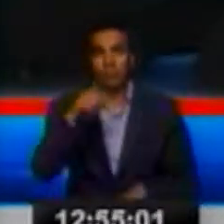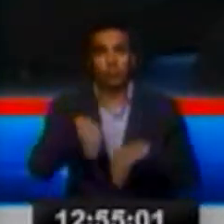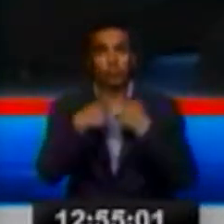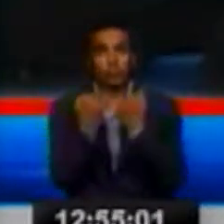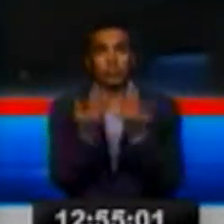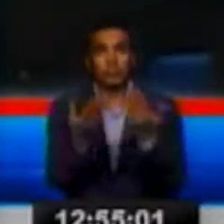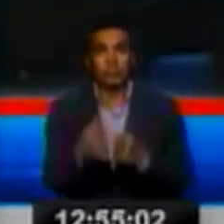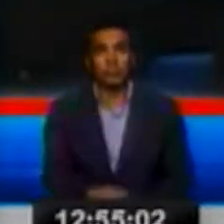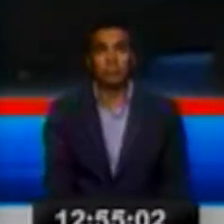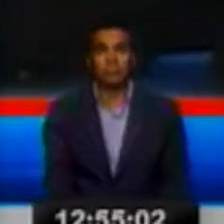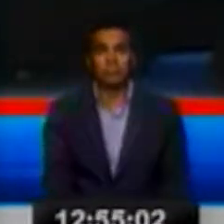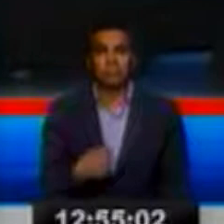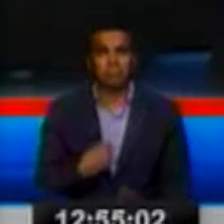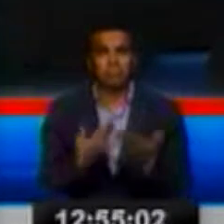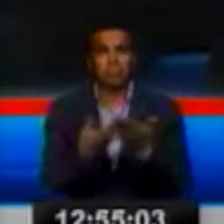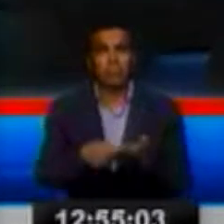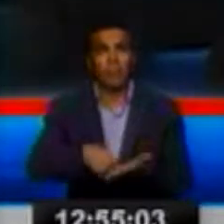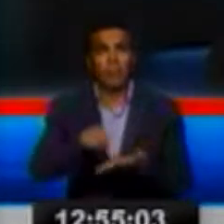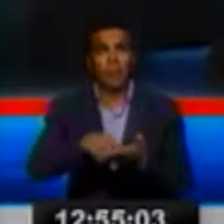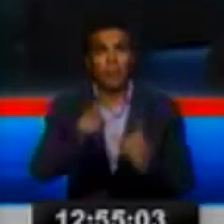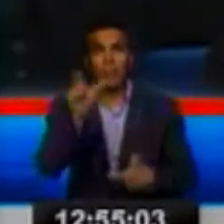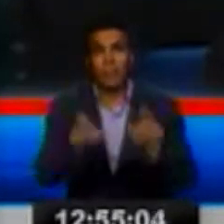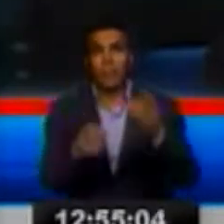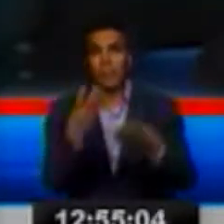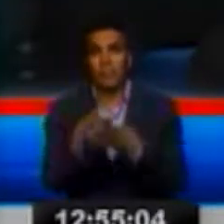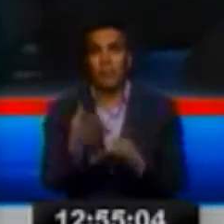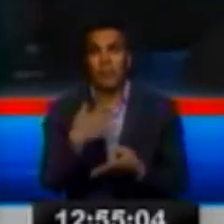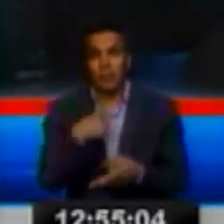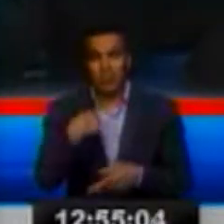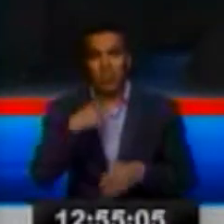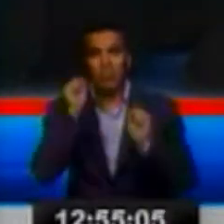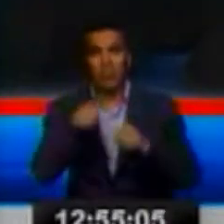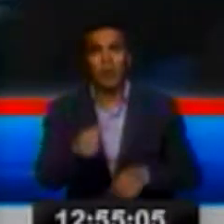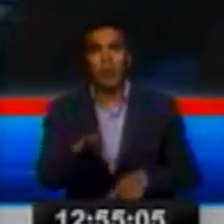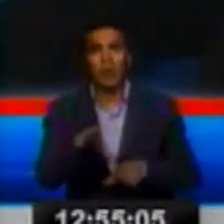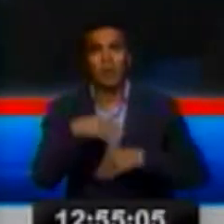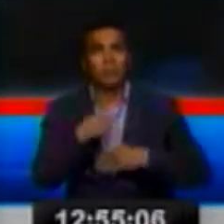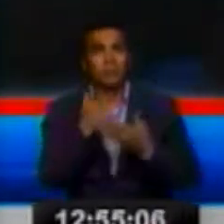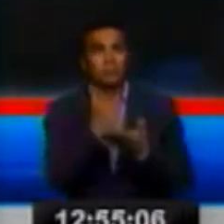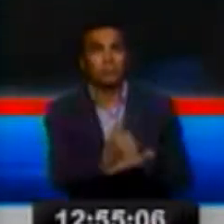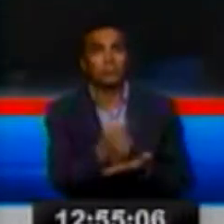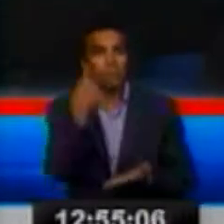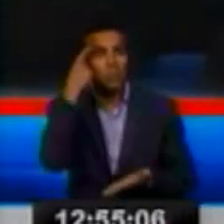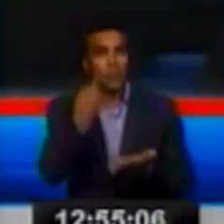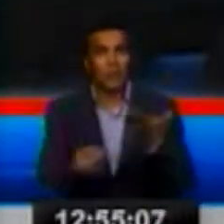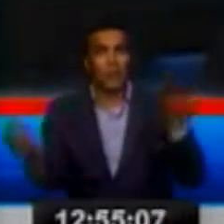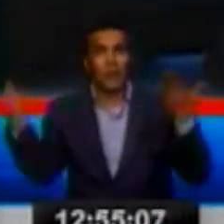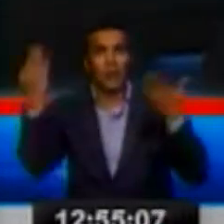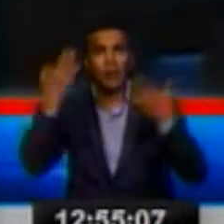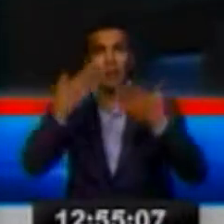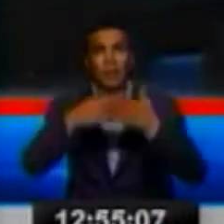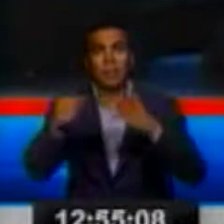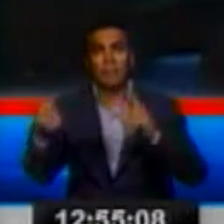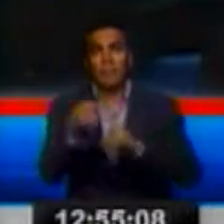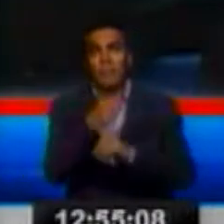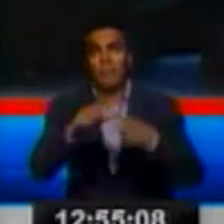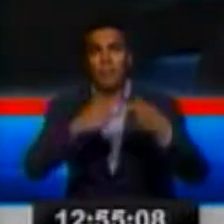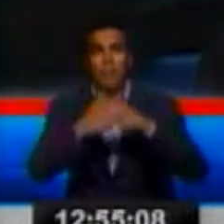Social. Presentaron firmas de varios reos que aseguran estar dispuestos a colaborar para poner fin a la violencia.